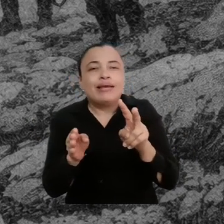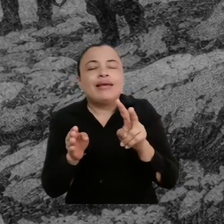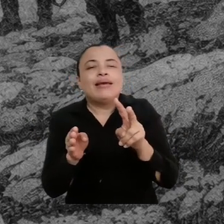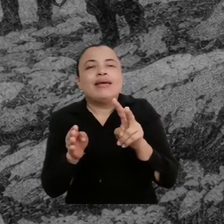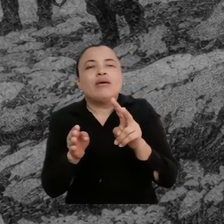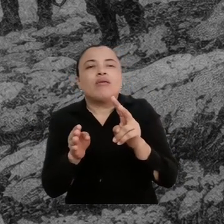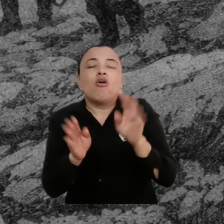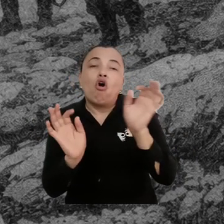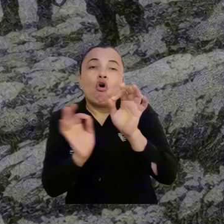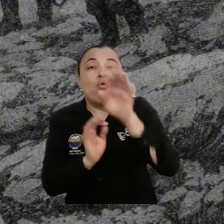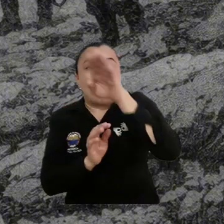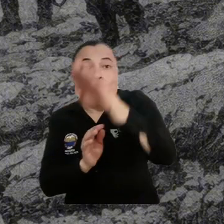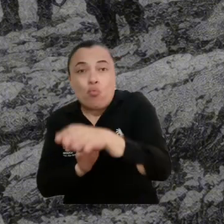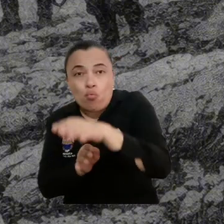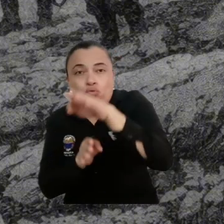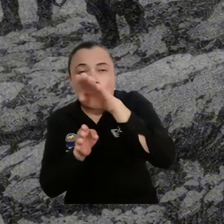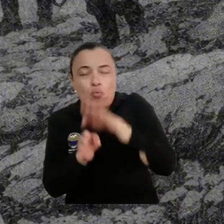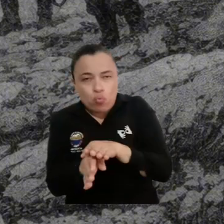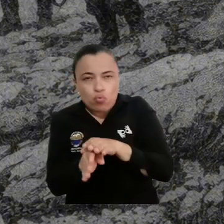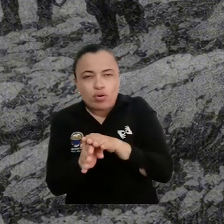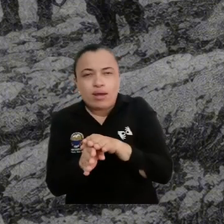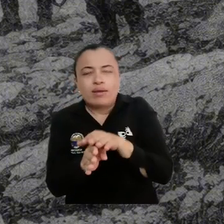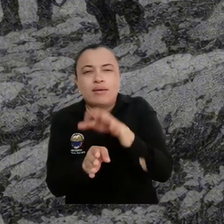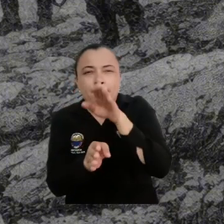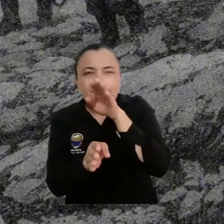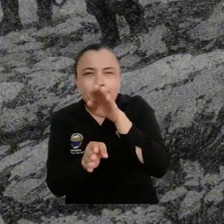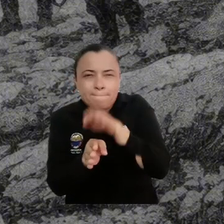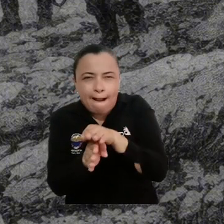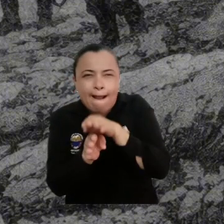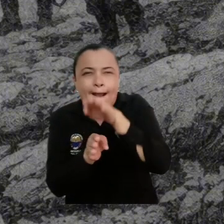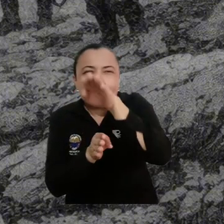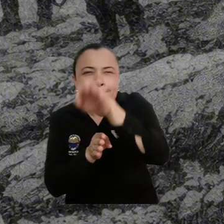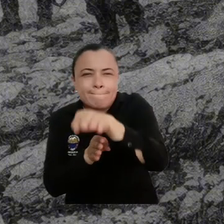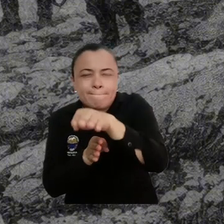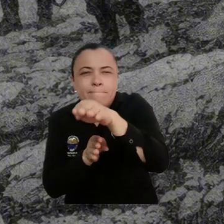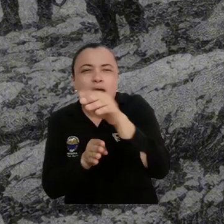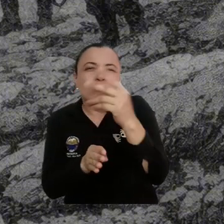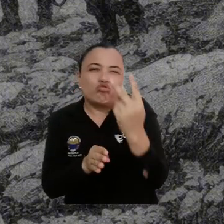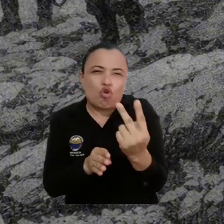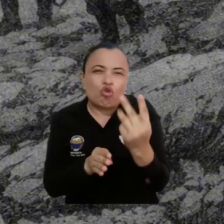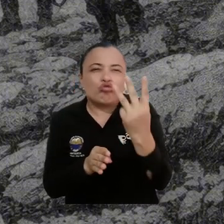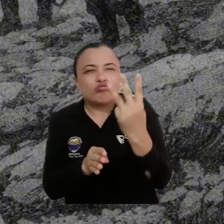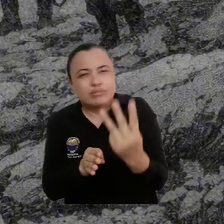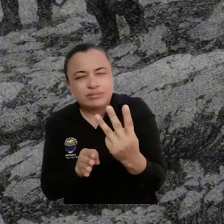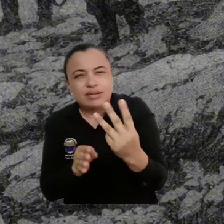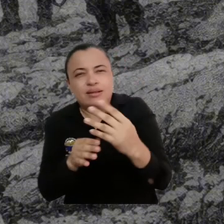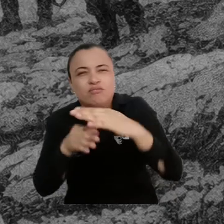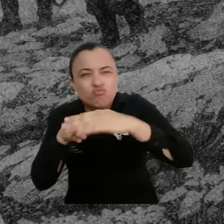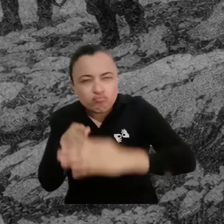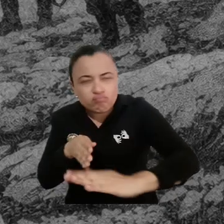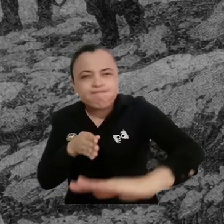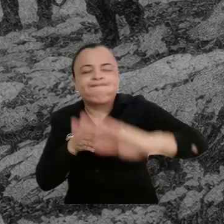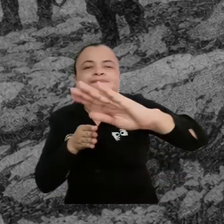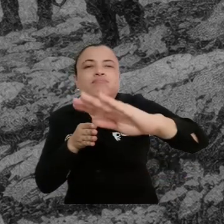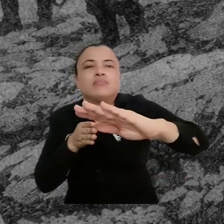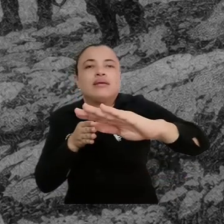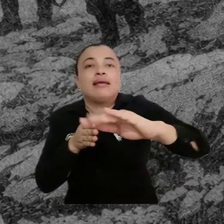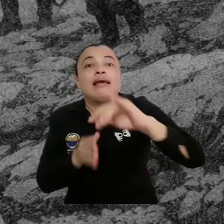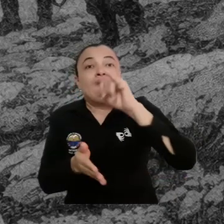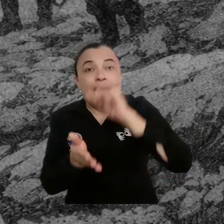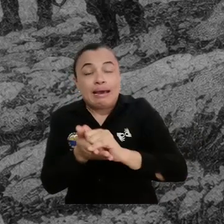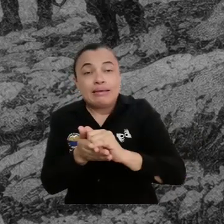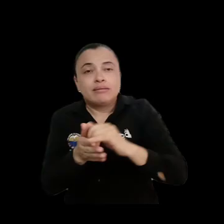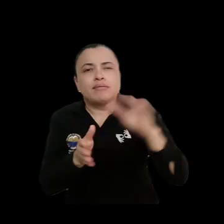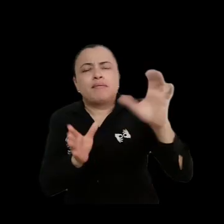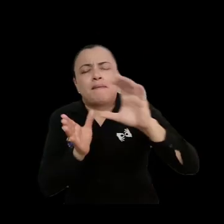mula adelante, la otra atrás, y ponen, digamos, 2 o 3 guaguas de esas, y en el centro ya